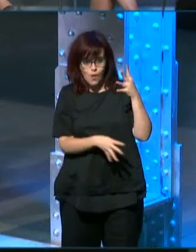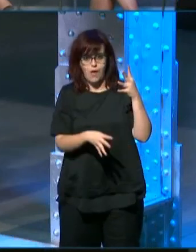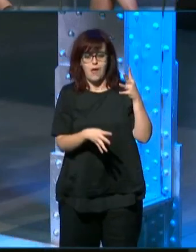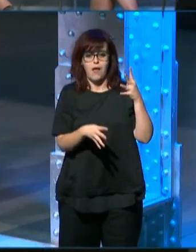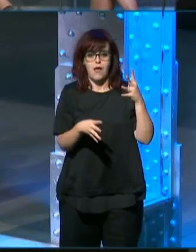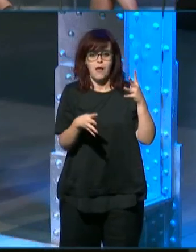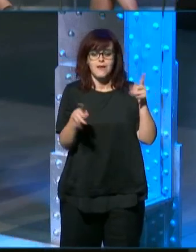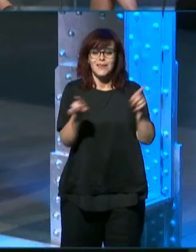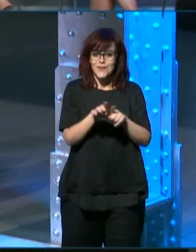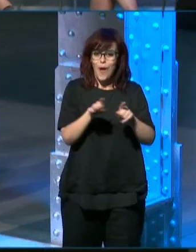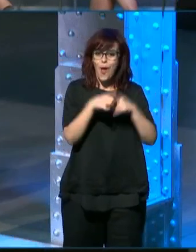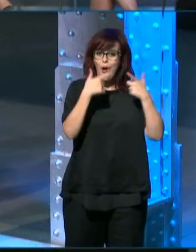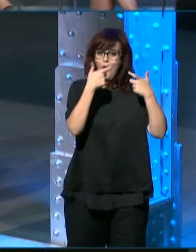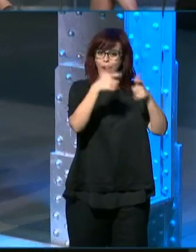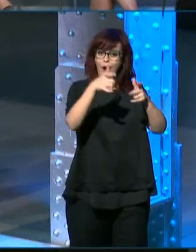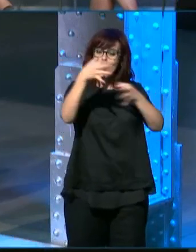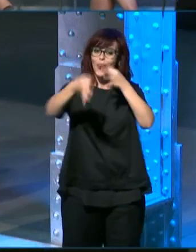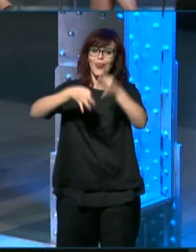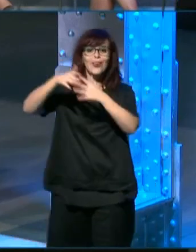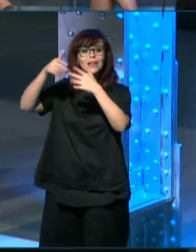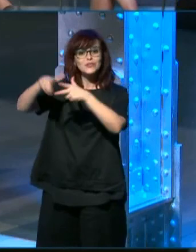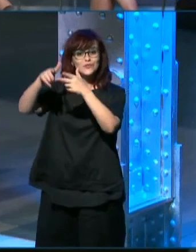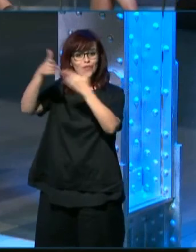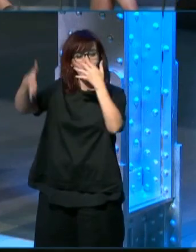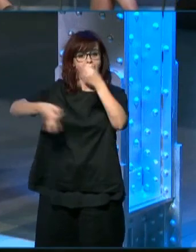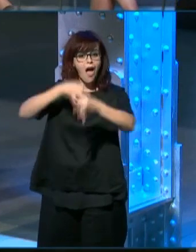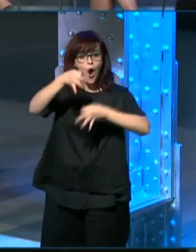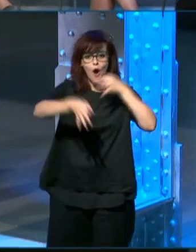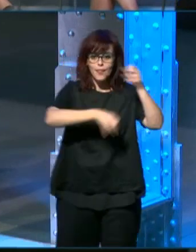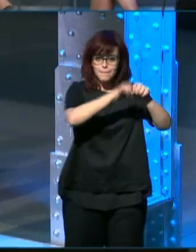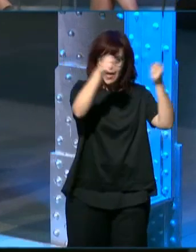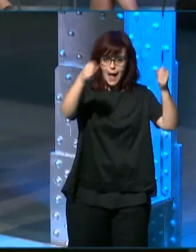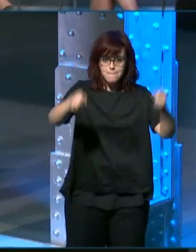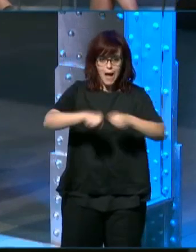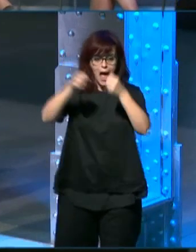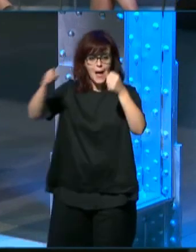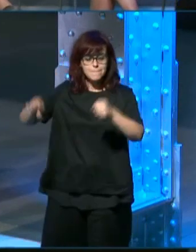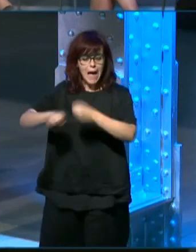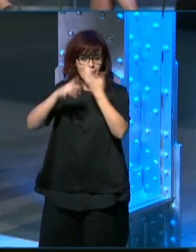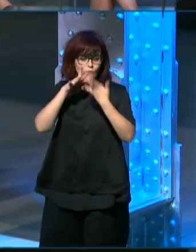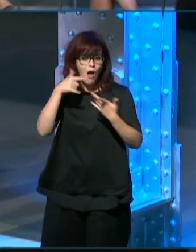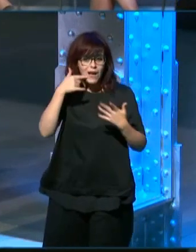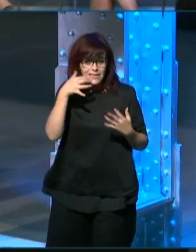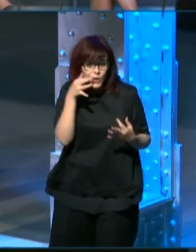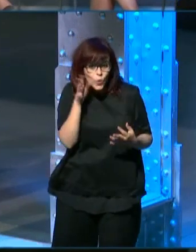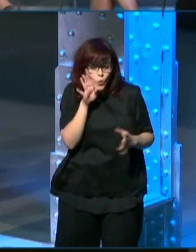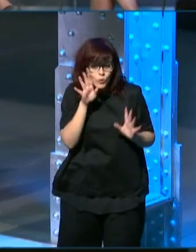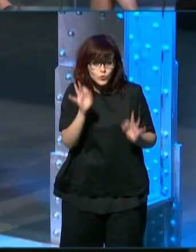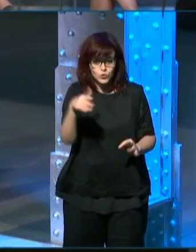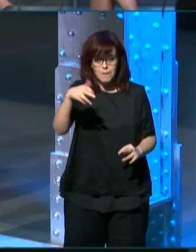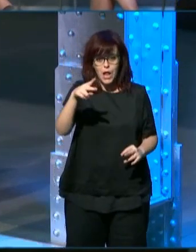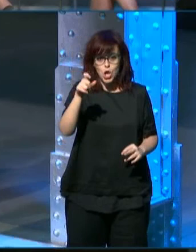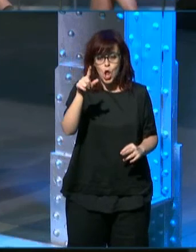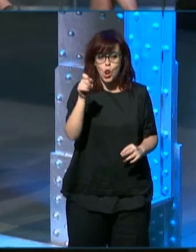ese orden externo y social que a mí me resulta tremendamente agresivo y al que acaba de hacer alusión Manolo